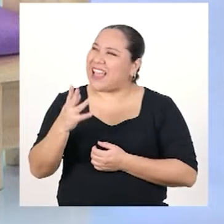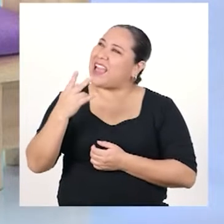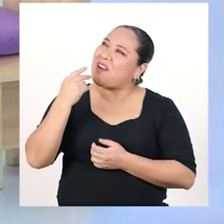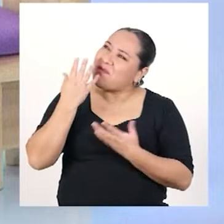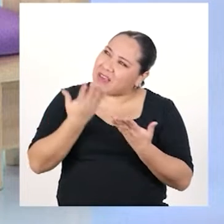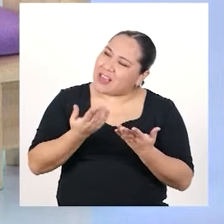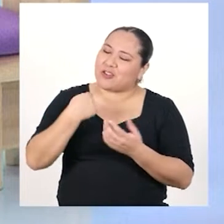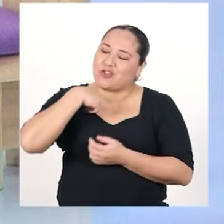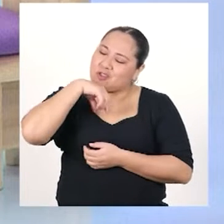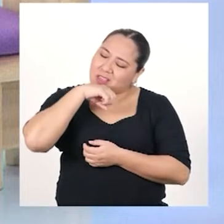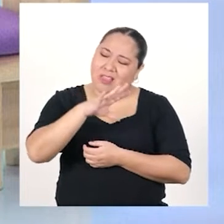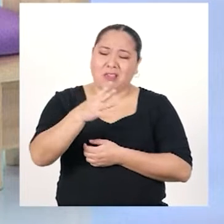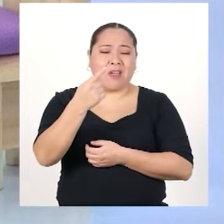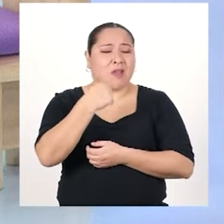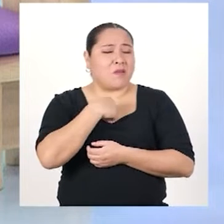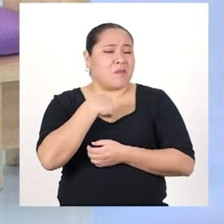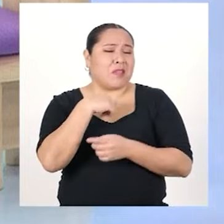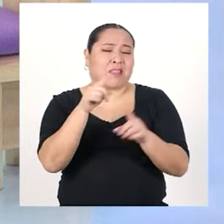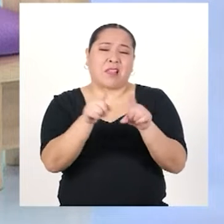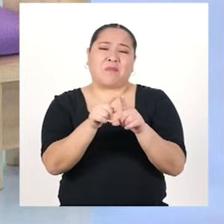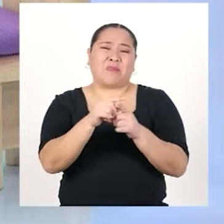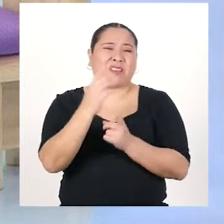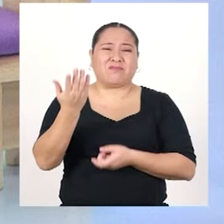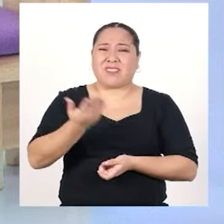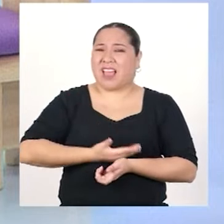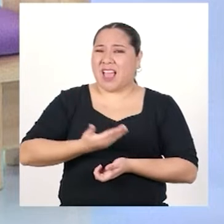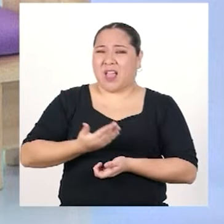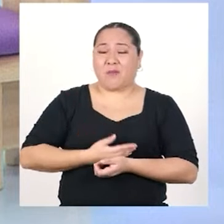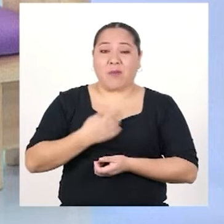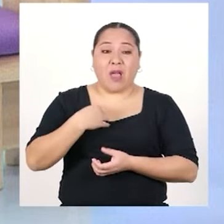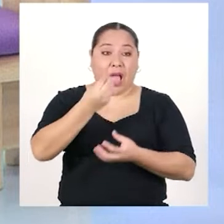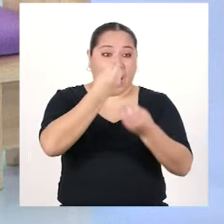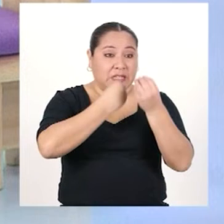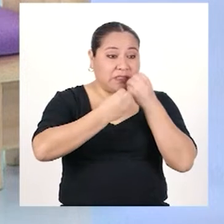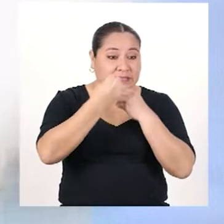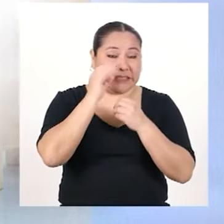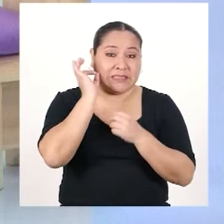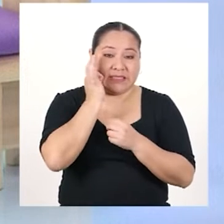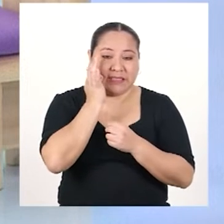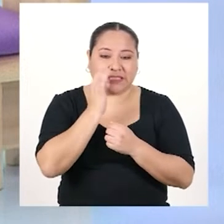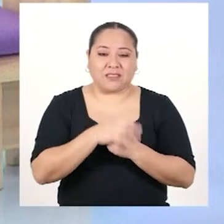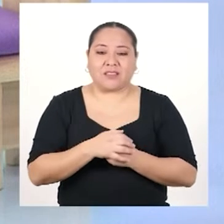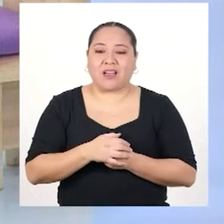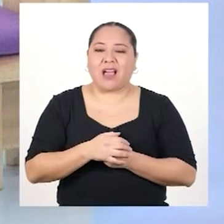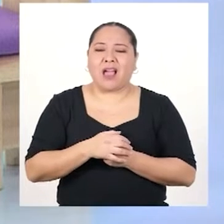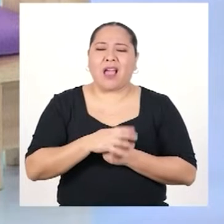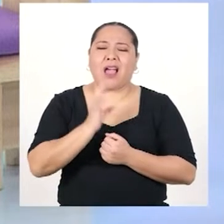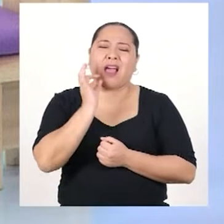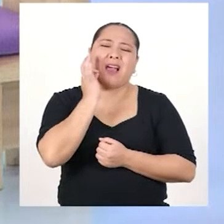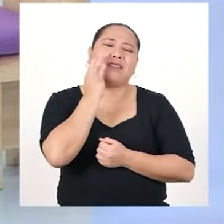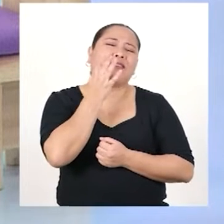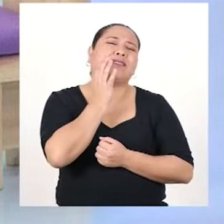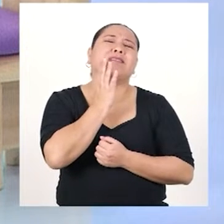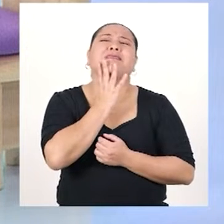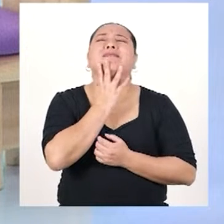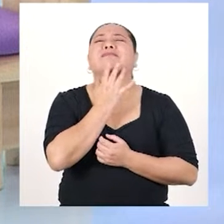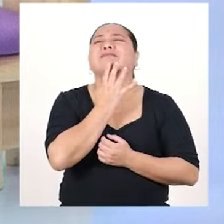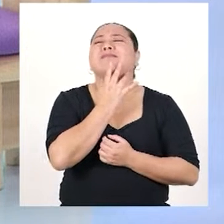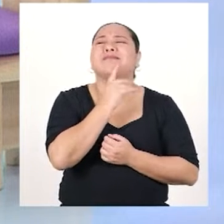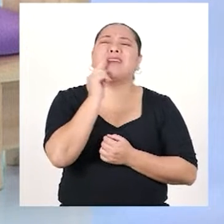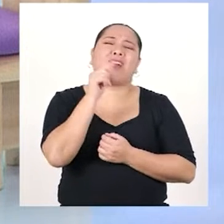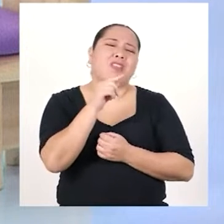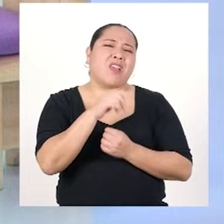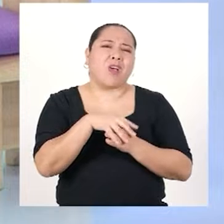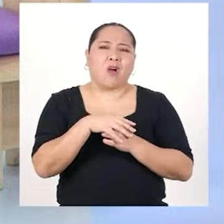te dije. A mí me ha dado mucha hambre. Voy a comer algo rico. ¡Qué rico! Con